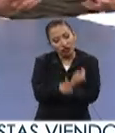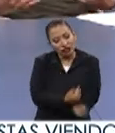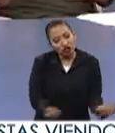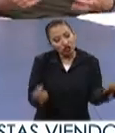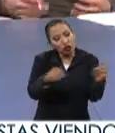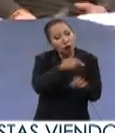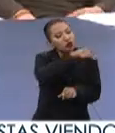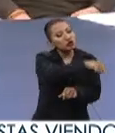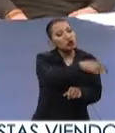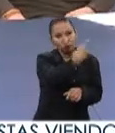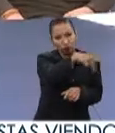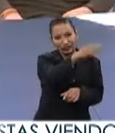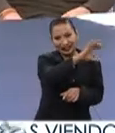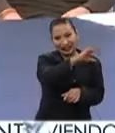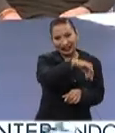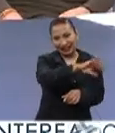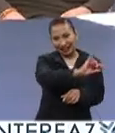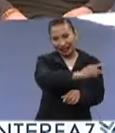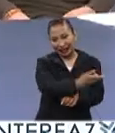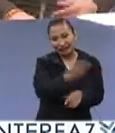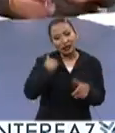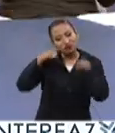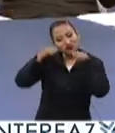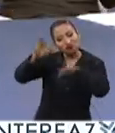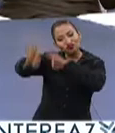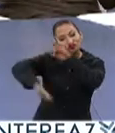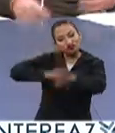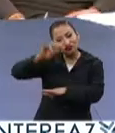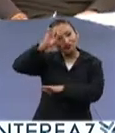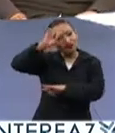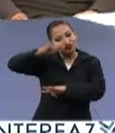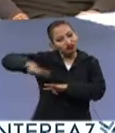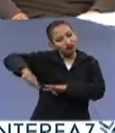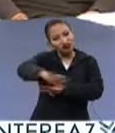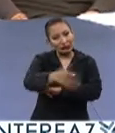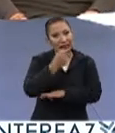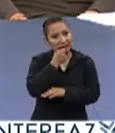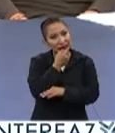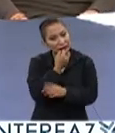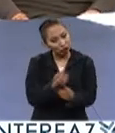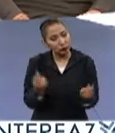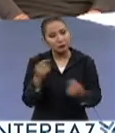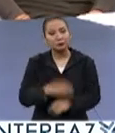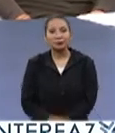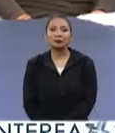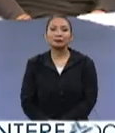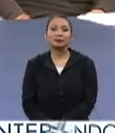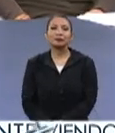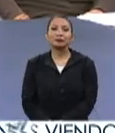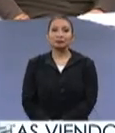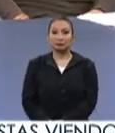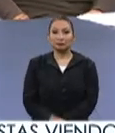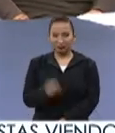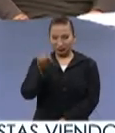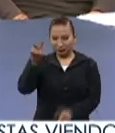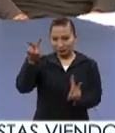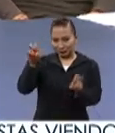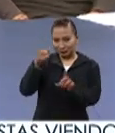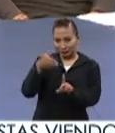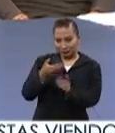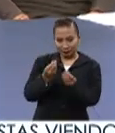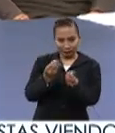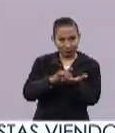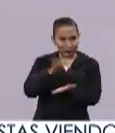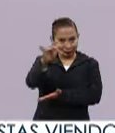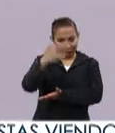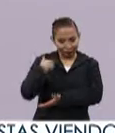¿cómo atienden ustedes pues la orientación en este sentido que es tan importante? En ese sentido te